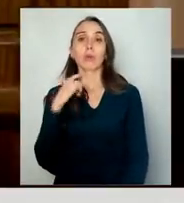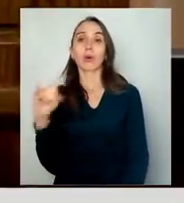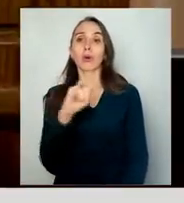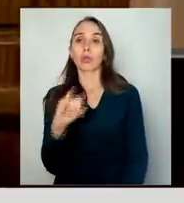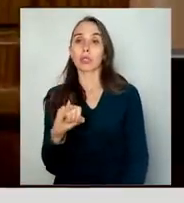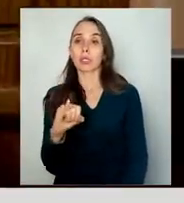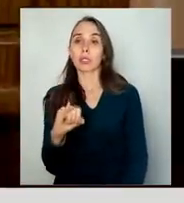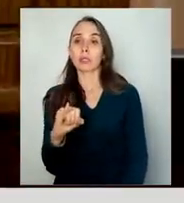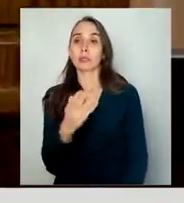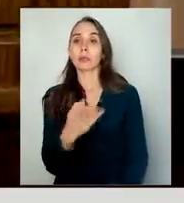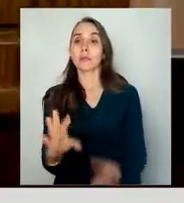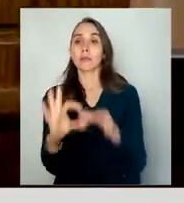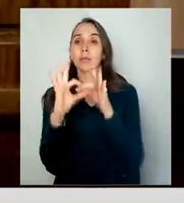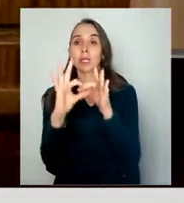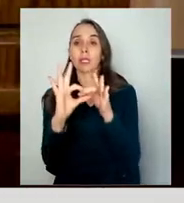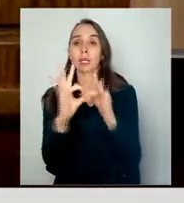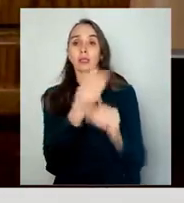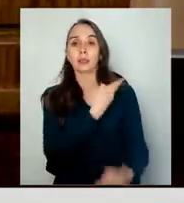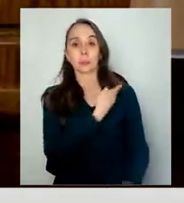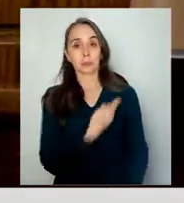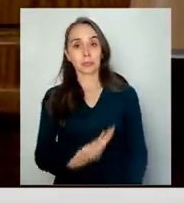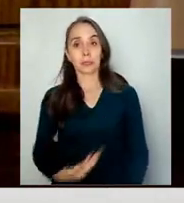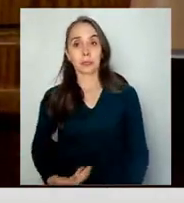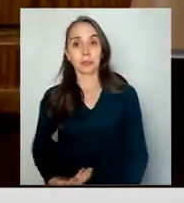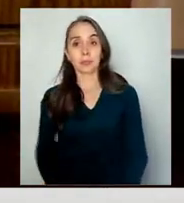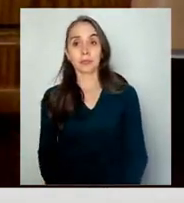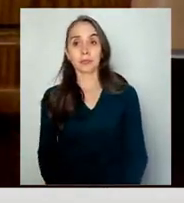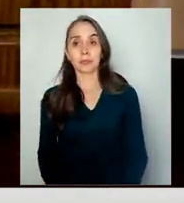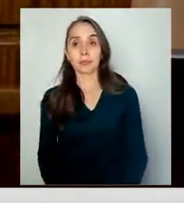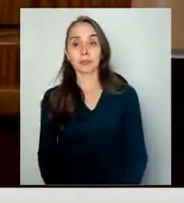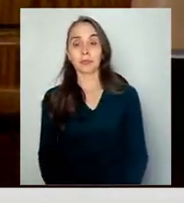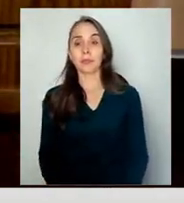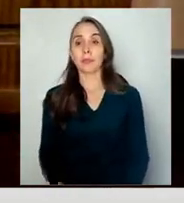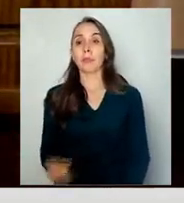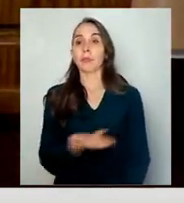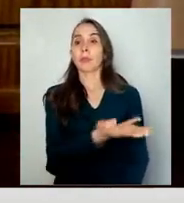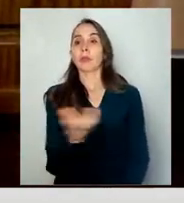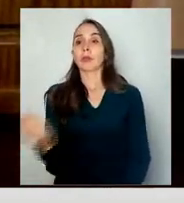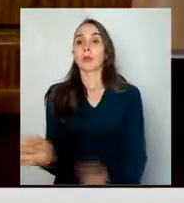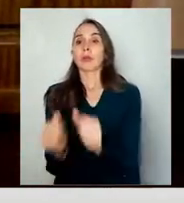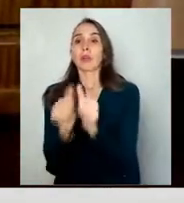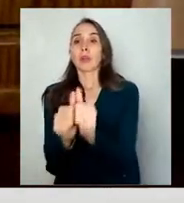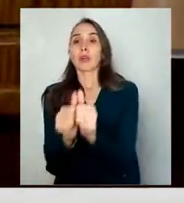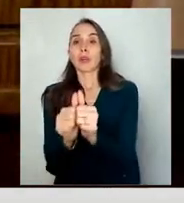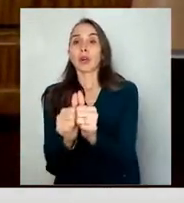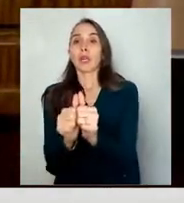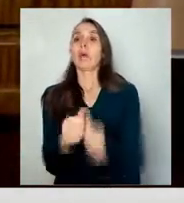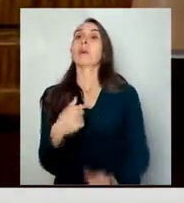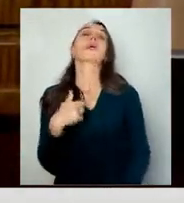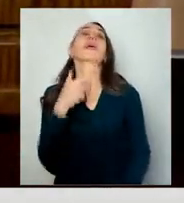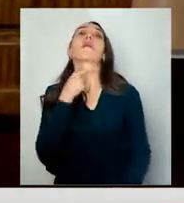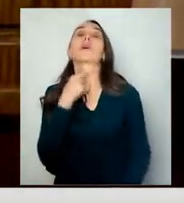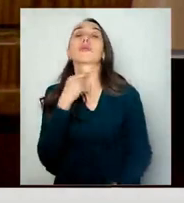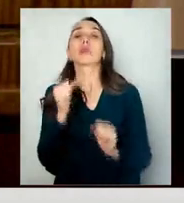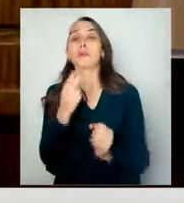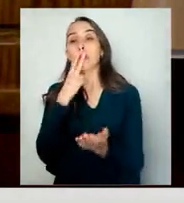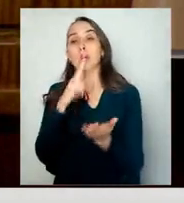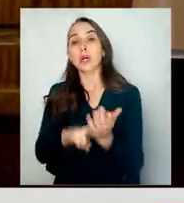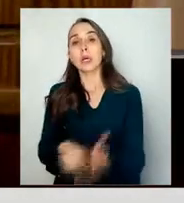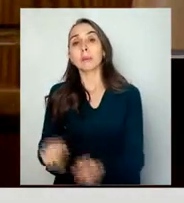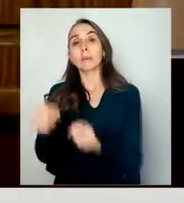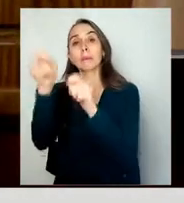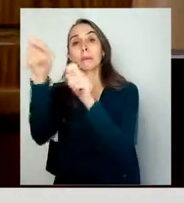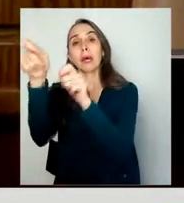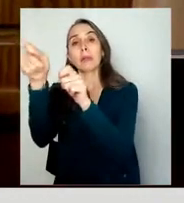estimado presidente estimados colegas me gustaría poder oficiar al Ministerio